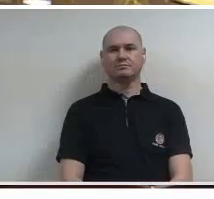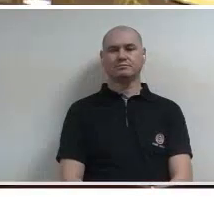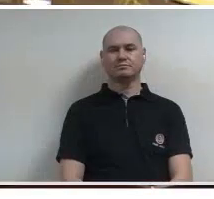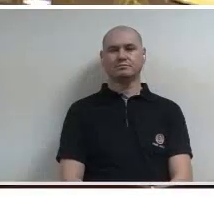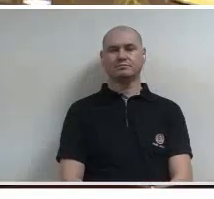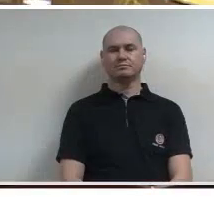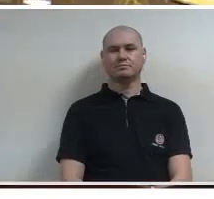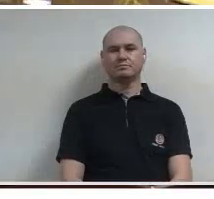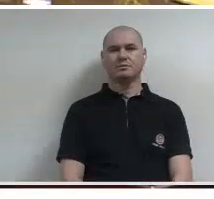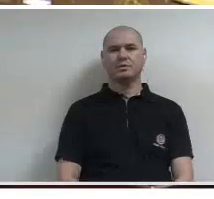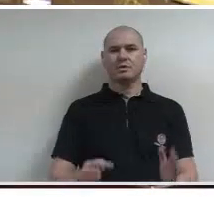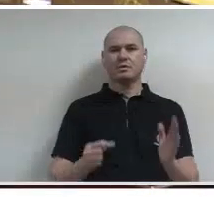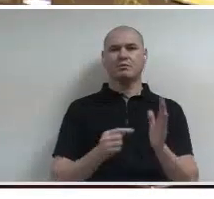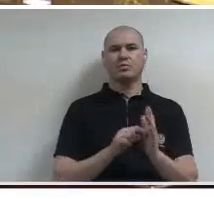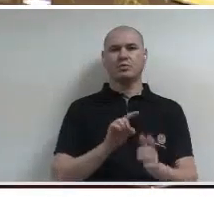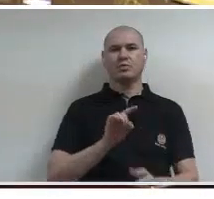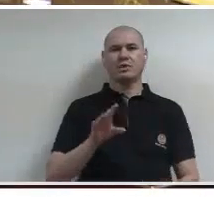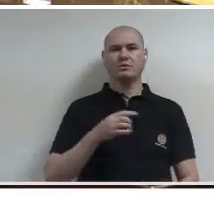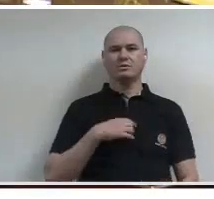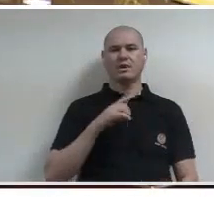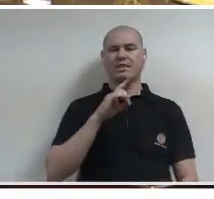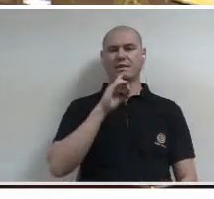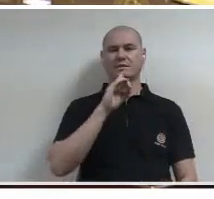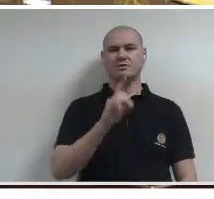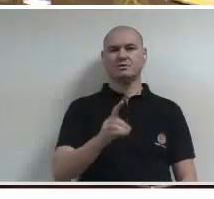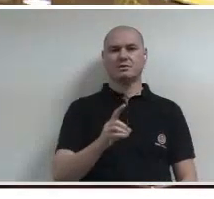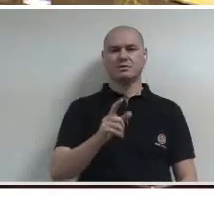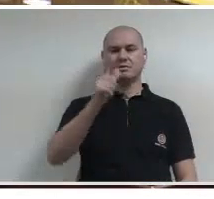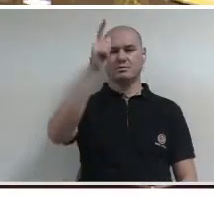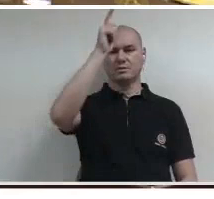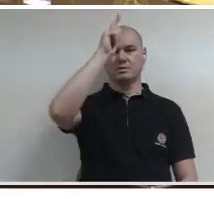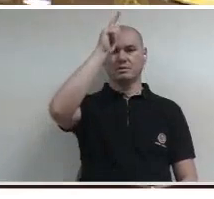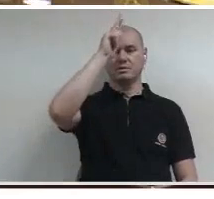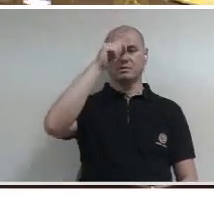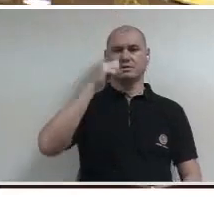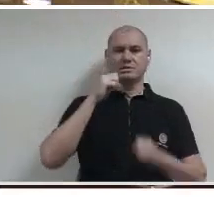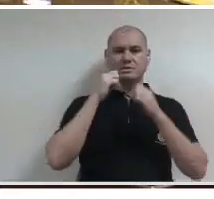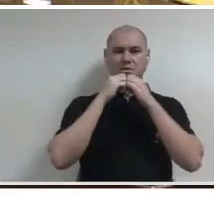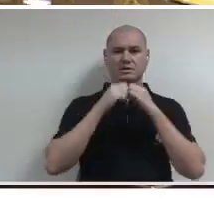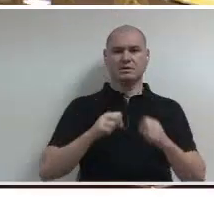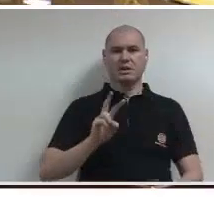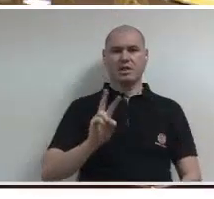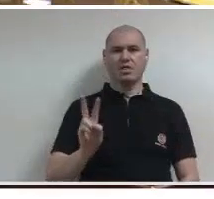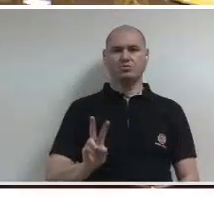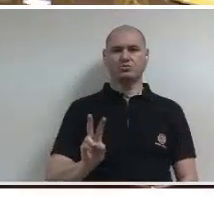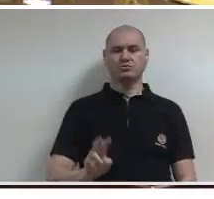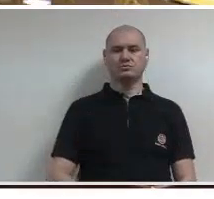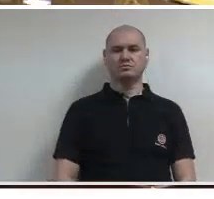Cuaco punto, reguado. Decisiones de la superintendencia, secretaría número 2.